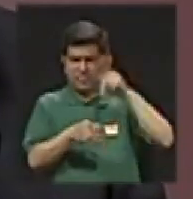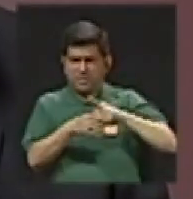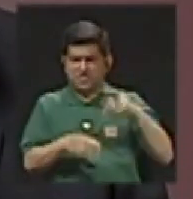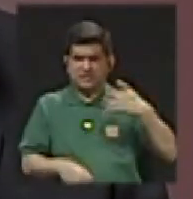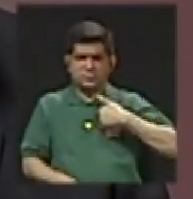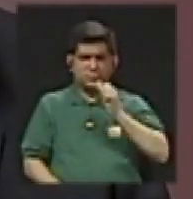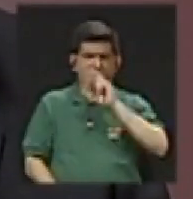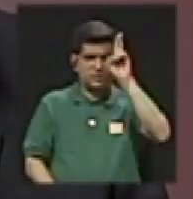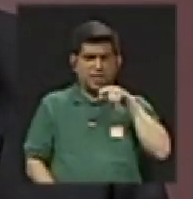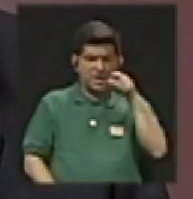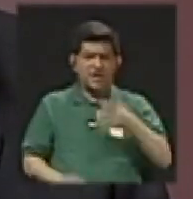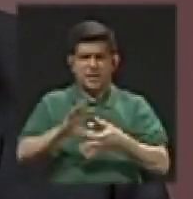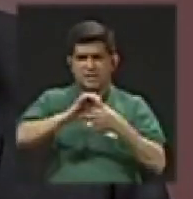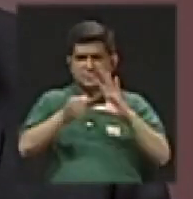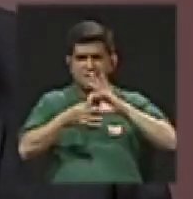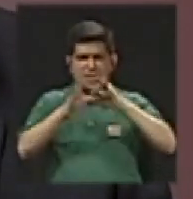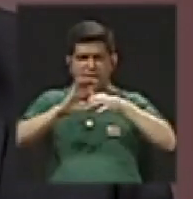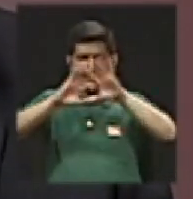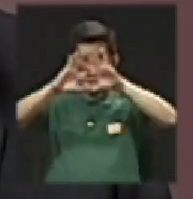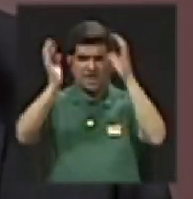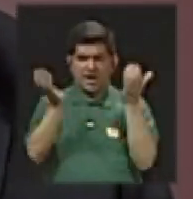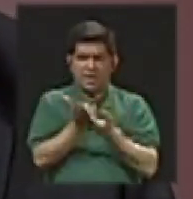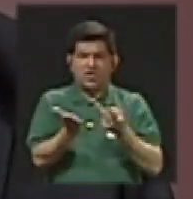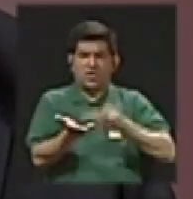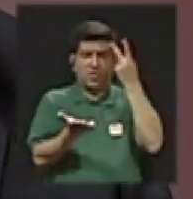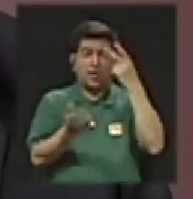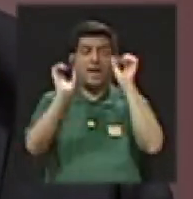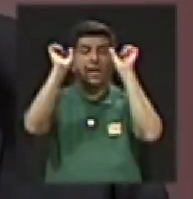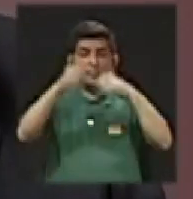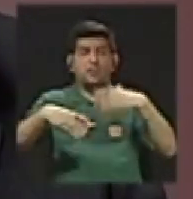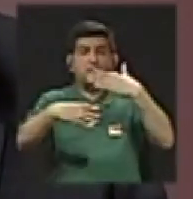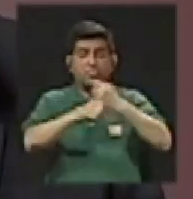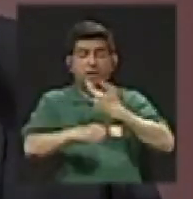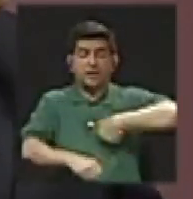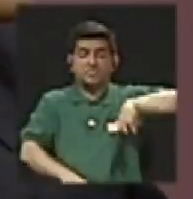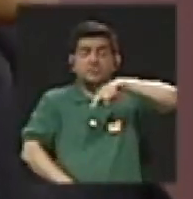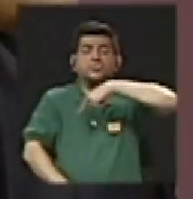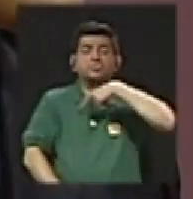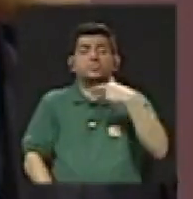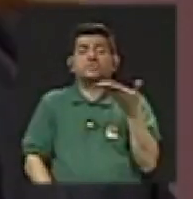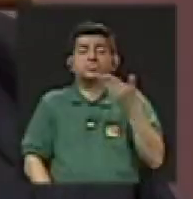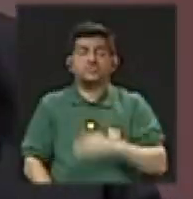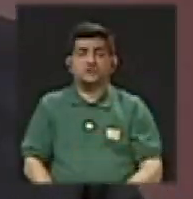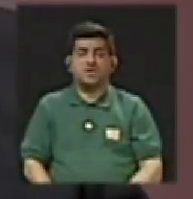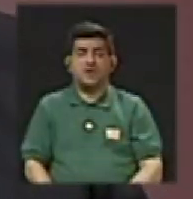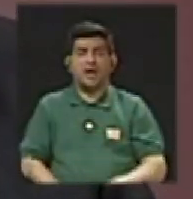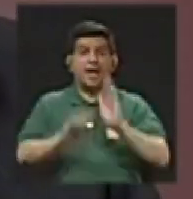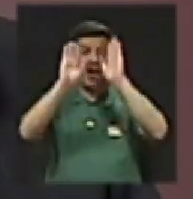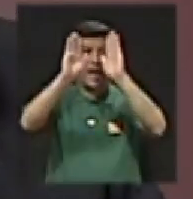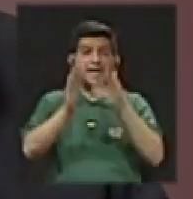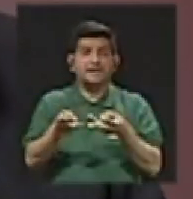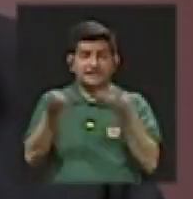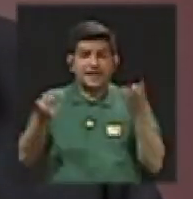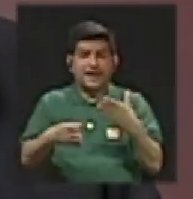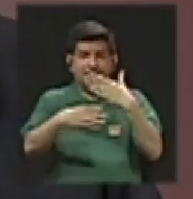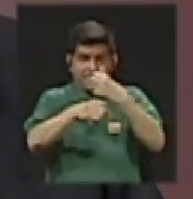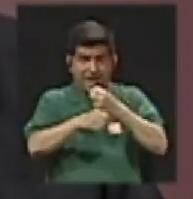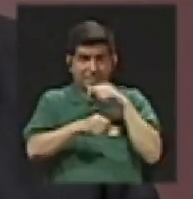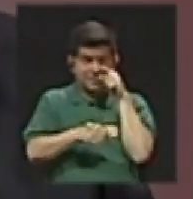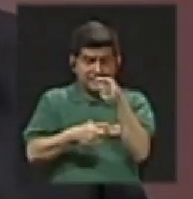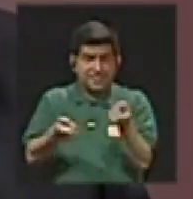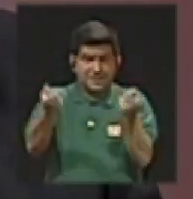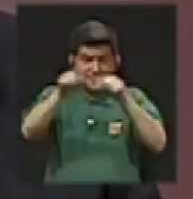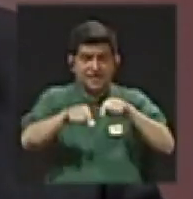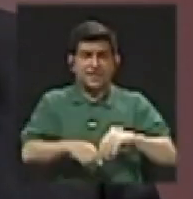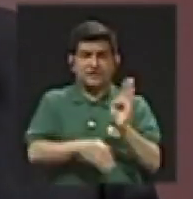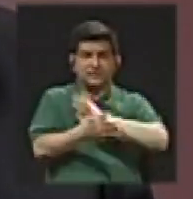Costa Rica en esas cadenas globales de valor. Entonces, para lograr esto, lo que hicimos fue tomar el excelente insumo que produjo